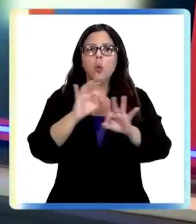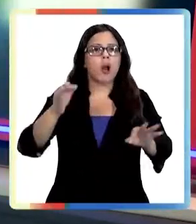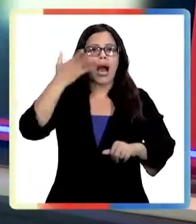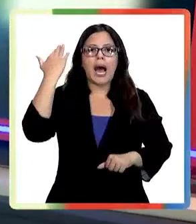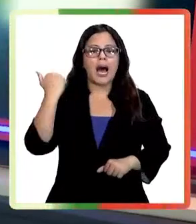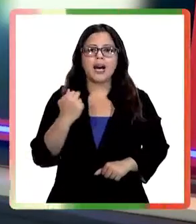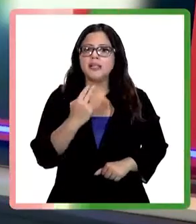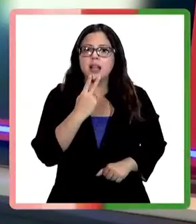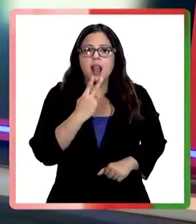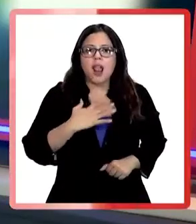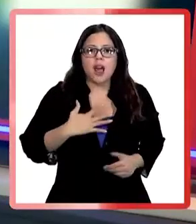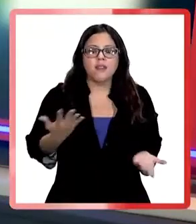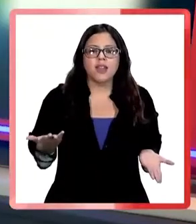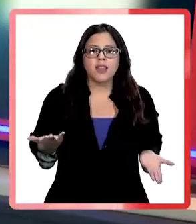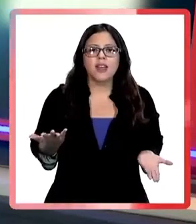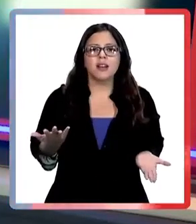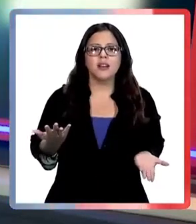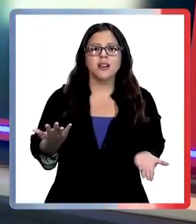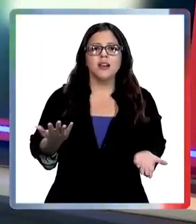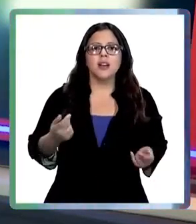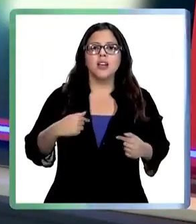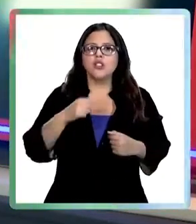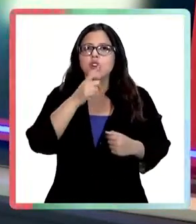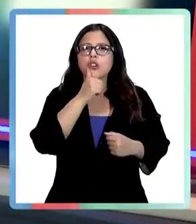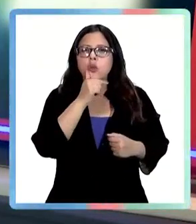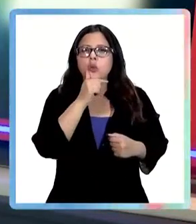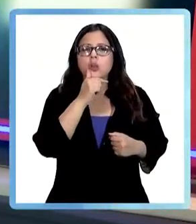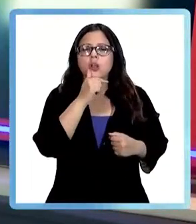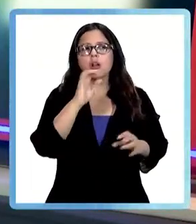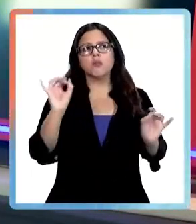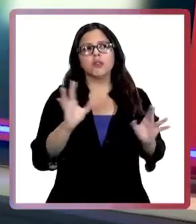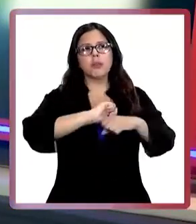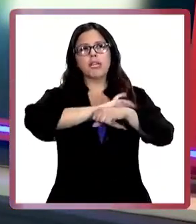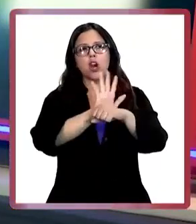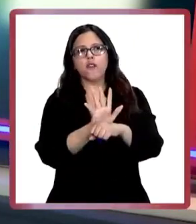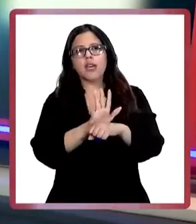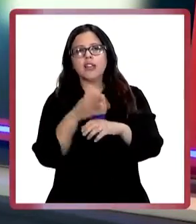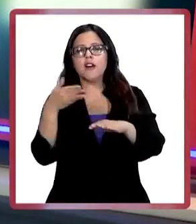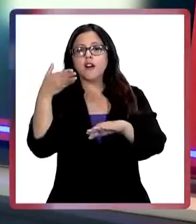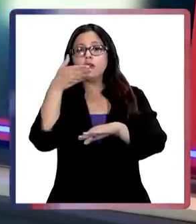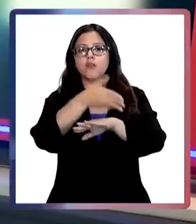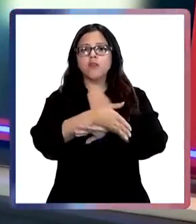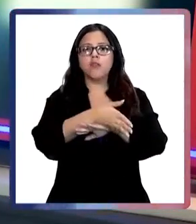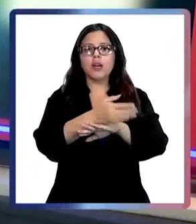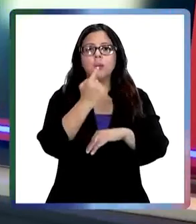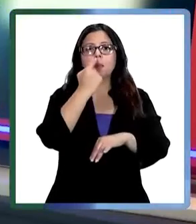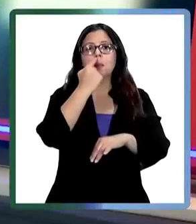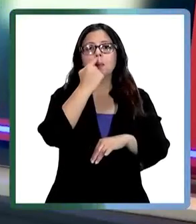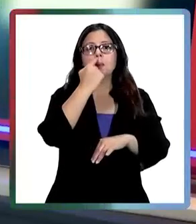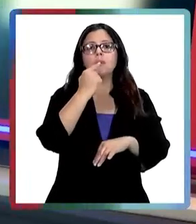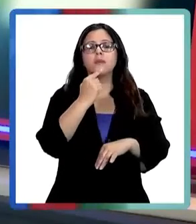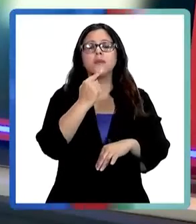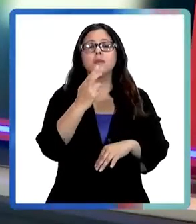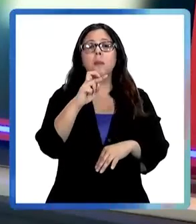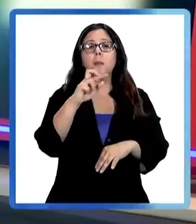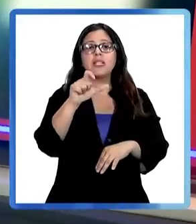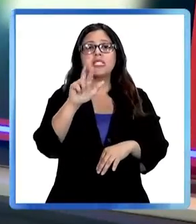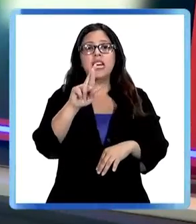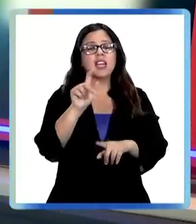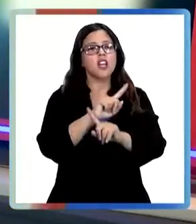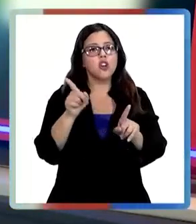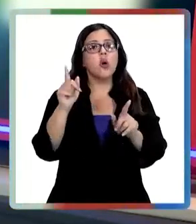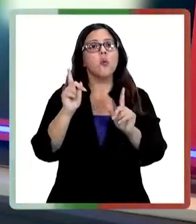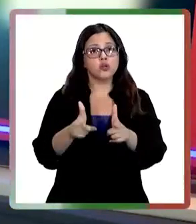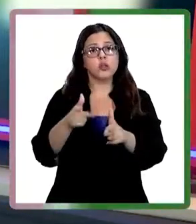en la vida, fíjese. Y bueno, tuve la sospecha, y no será COVID-19, acudí a un test y no era, afortunadamente, pero por eso